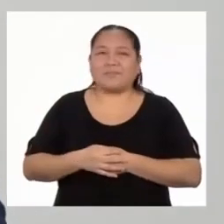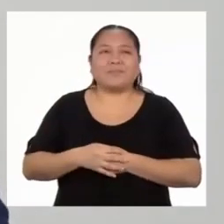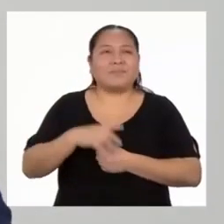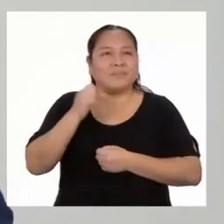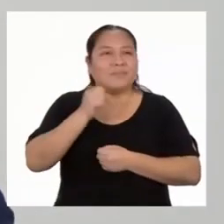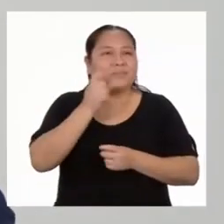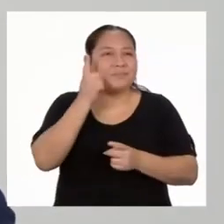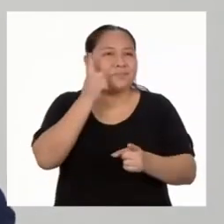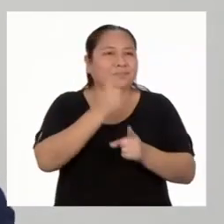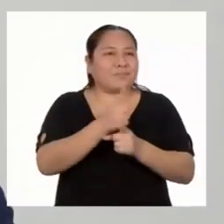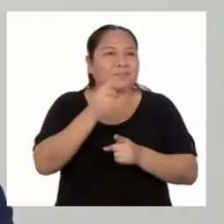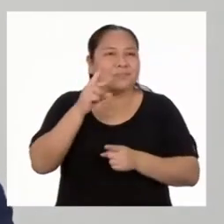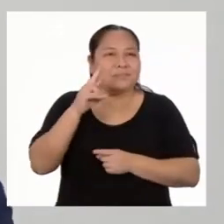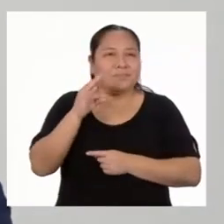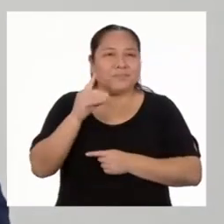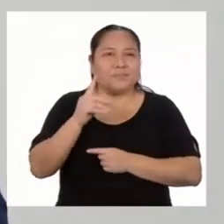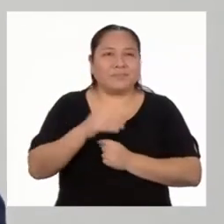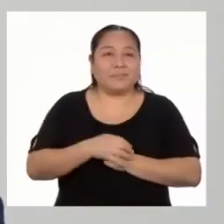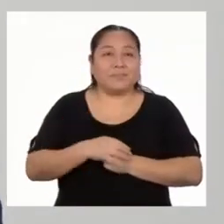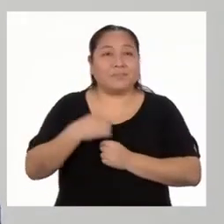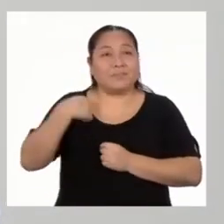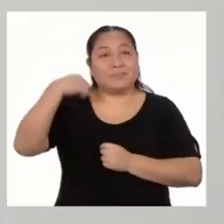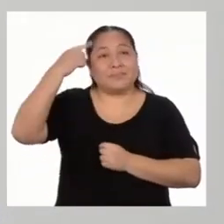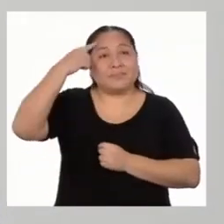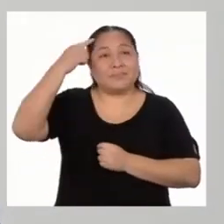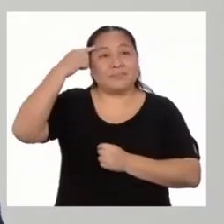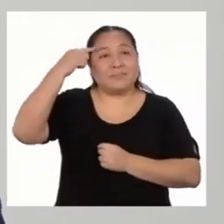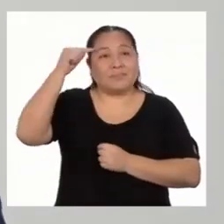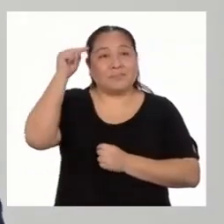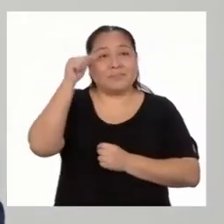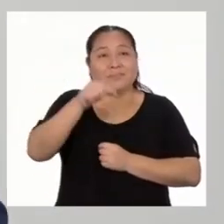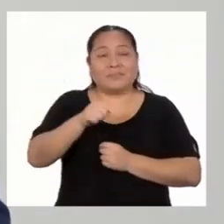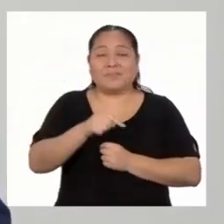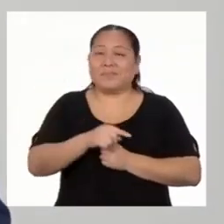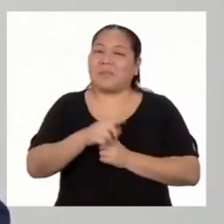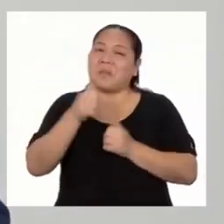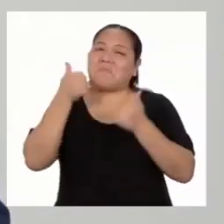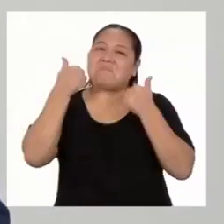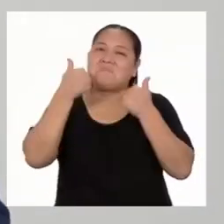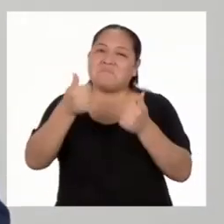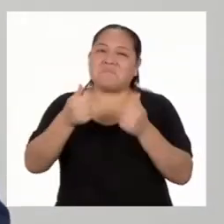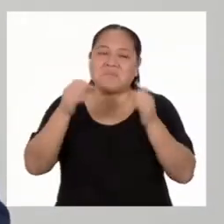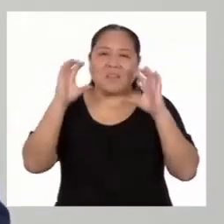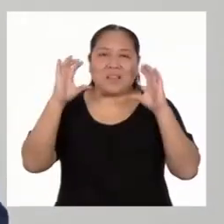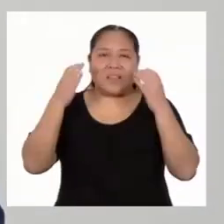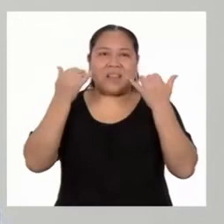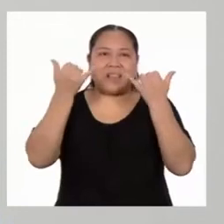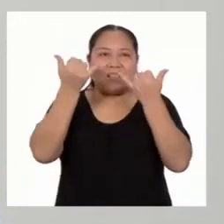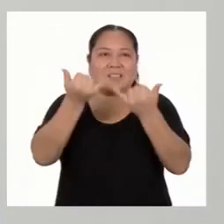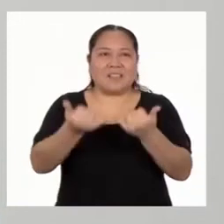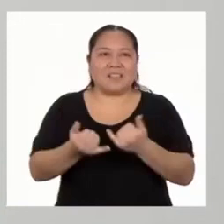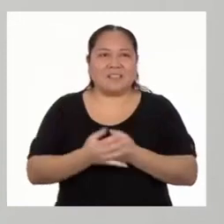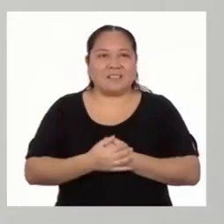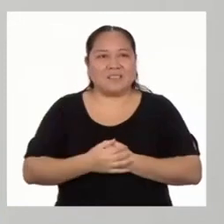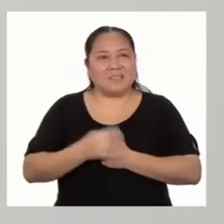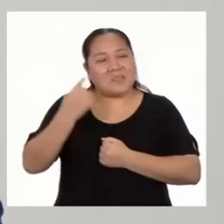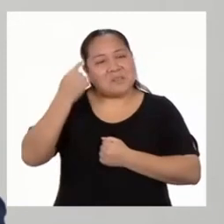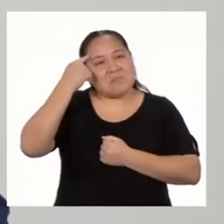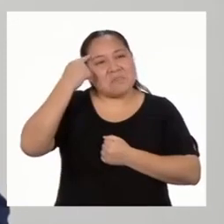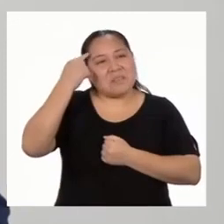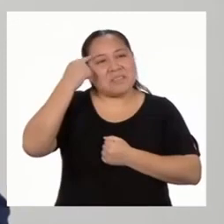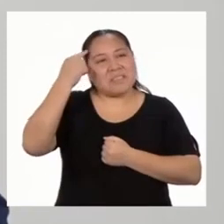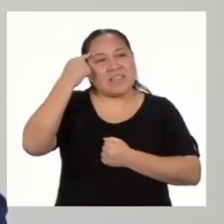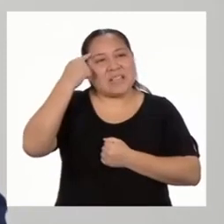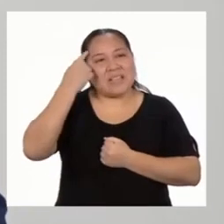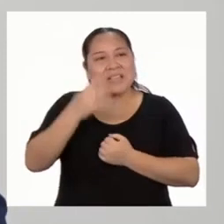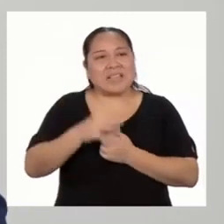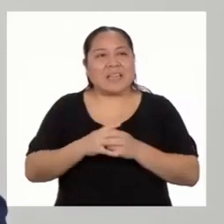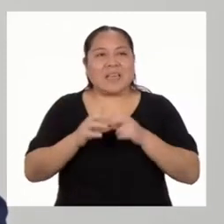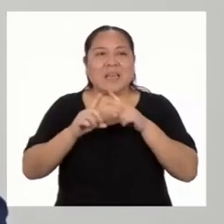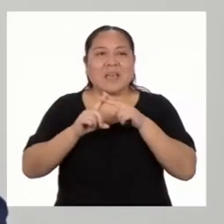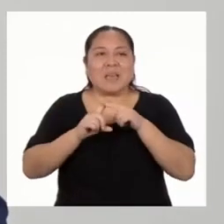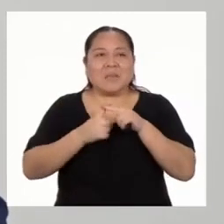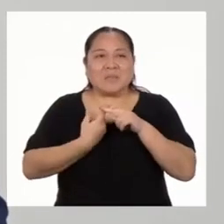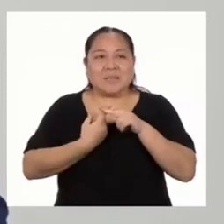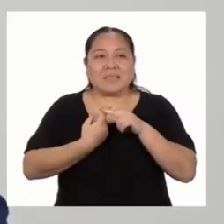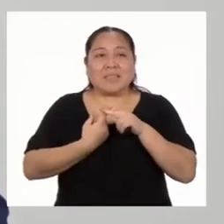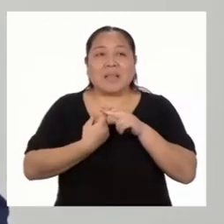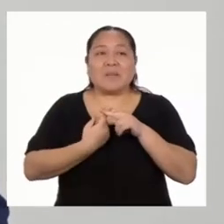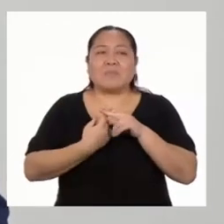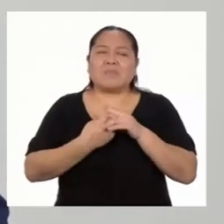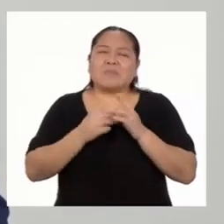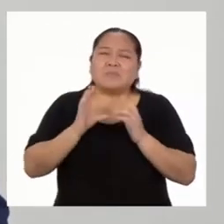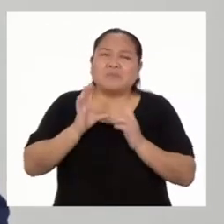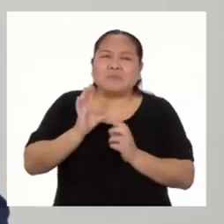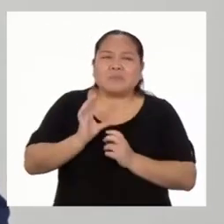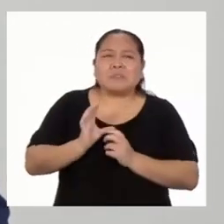bien, Rodrigo. Creo que ha sido una excelente clase la del día de hoy. Y pensar que empezamos un poco